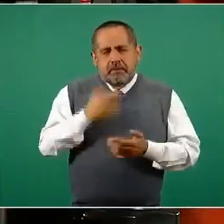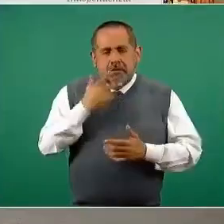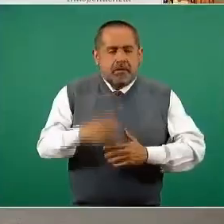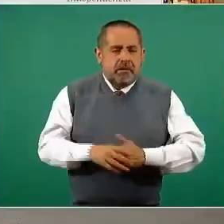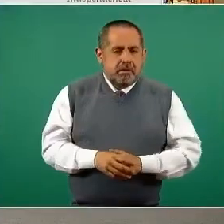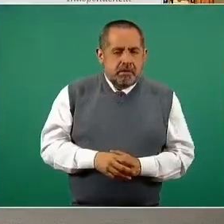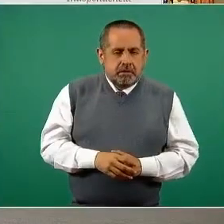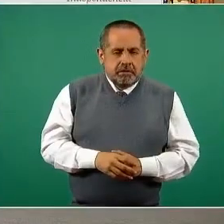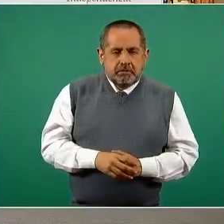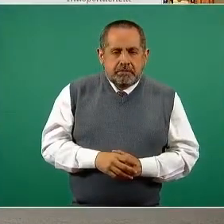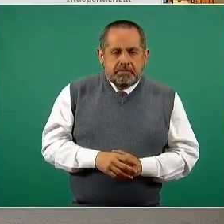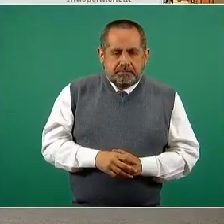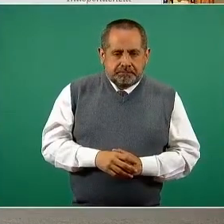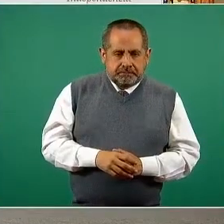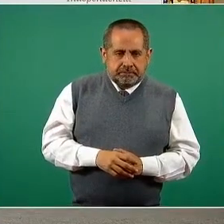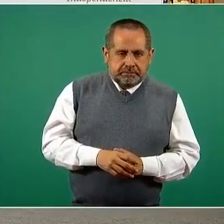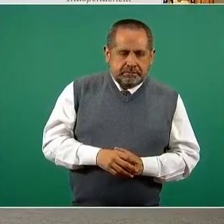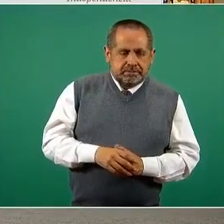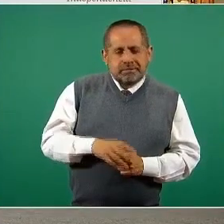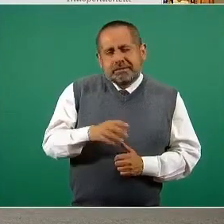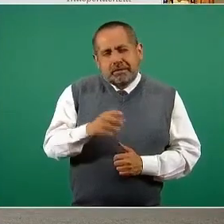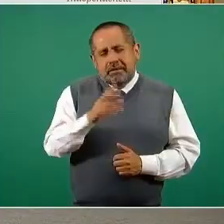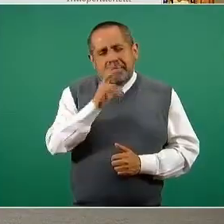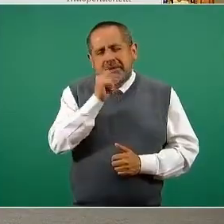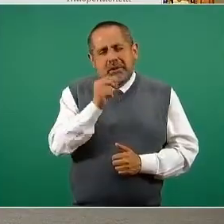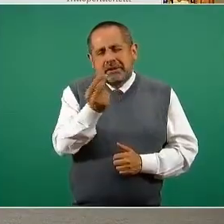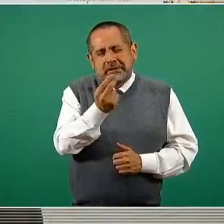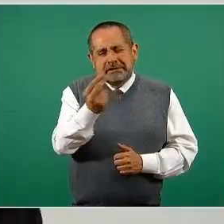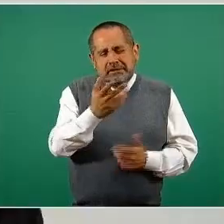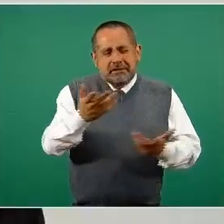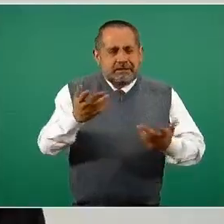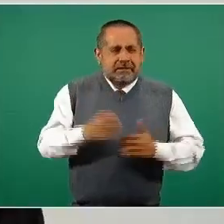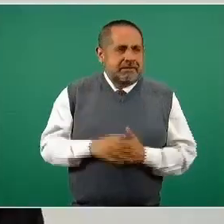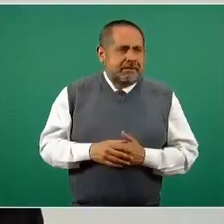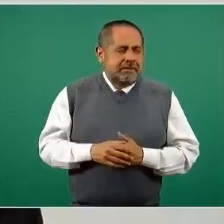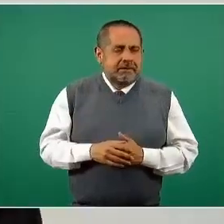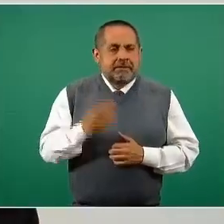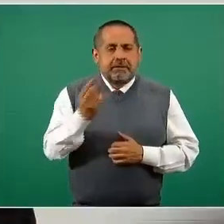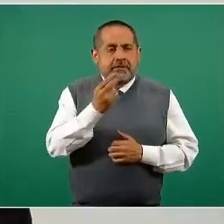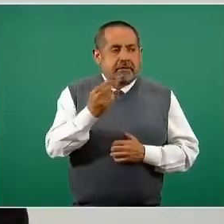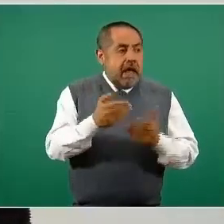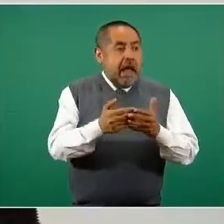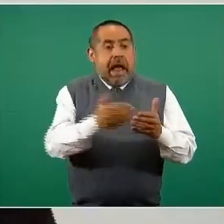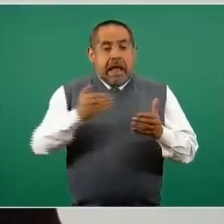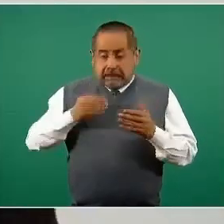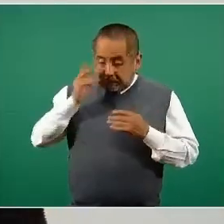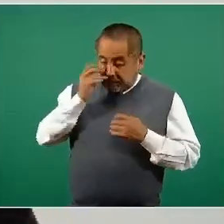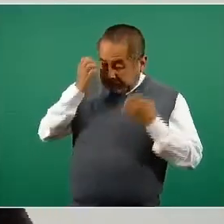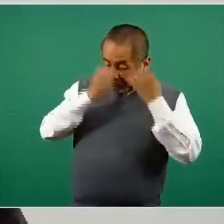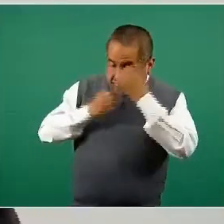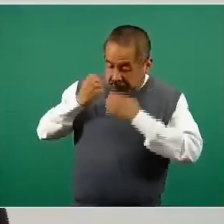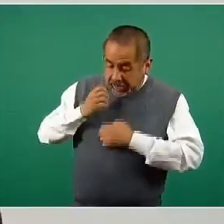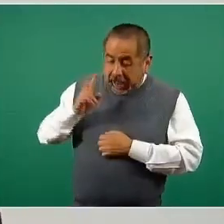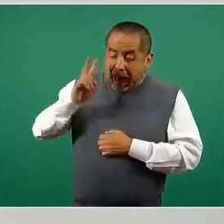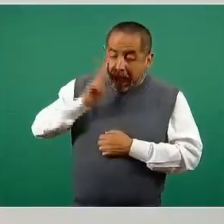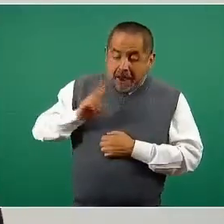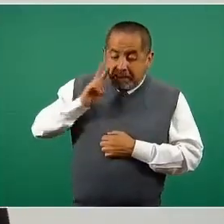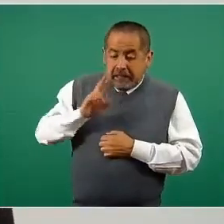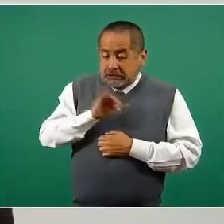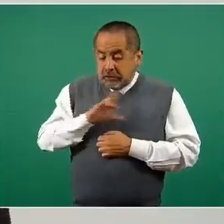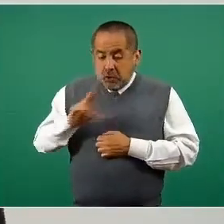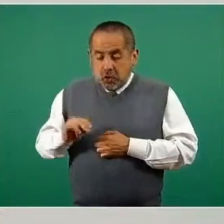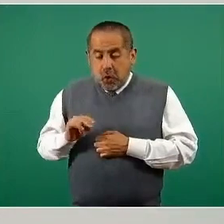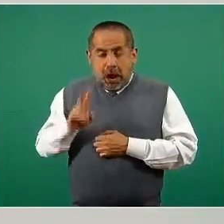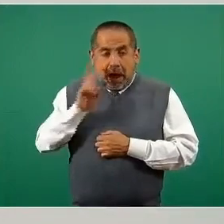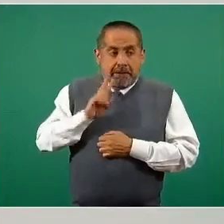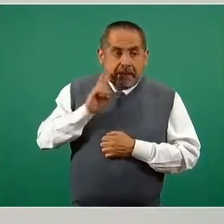esto. Sí, no sería necesario. La pregunta directa es que no sería necesario realizarse una prueba para saber si o está